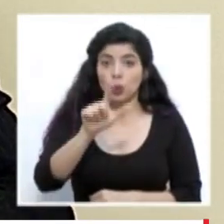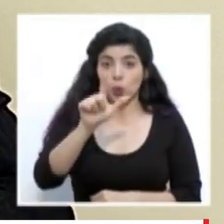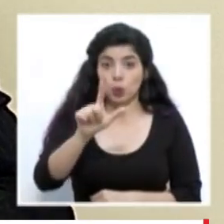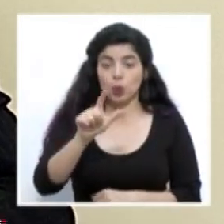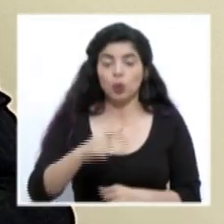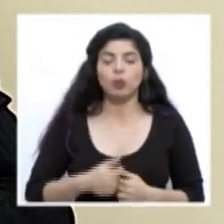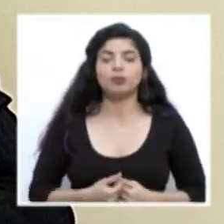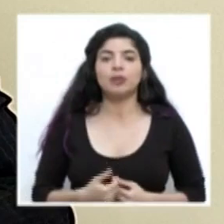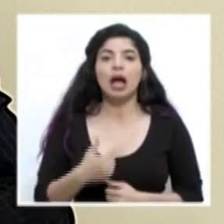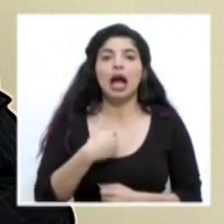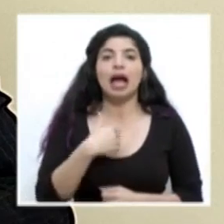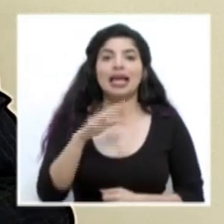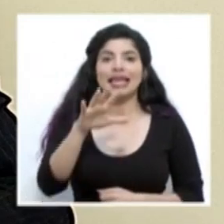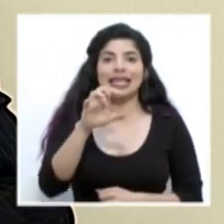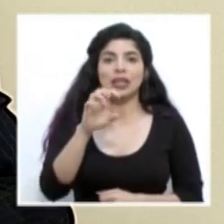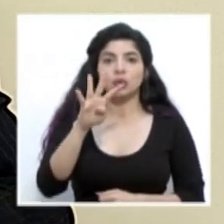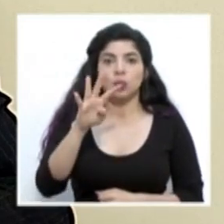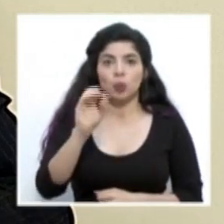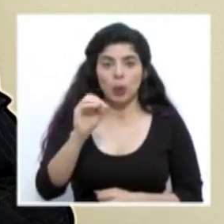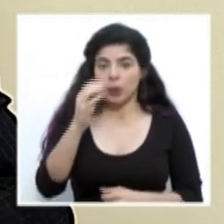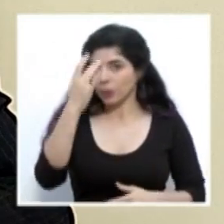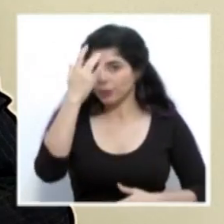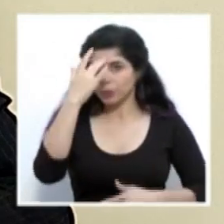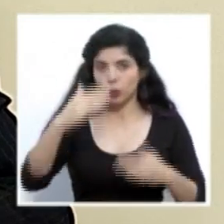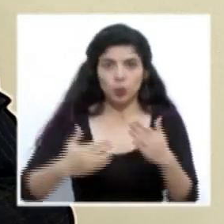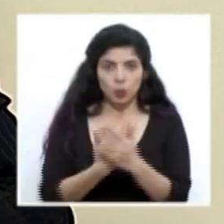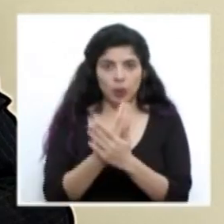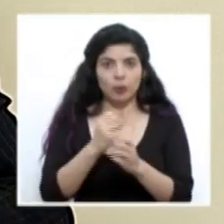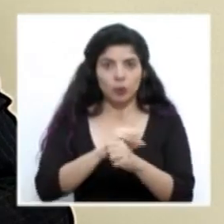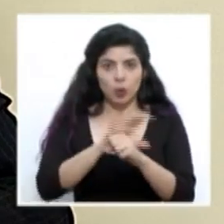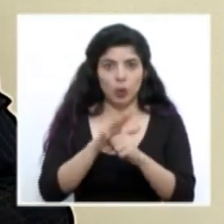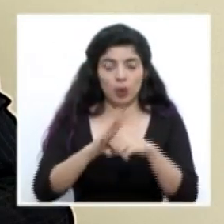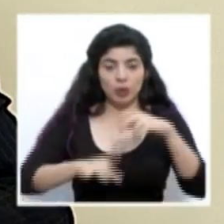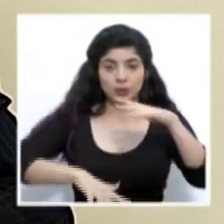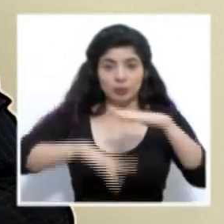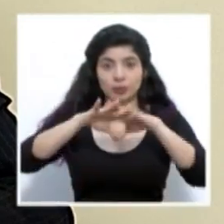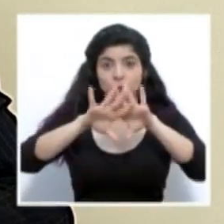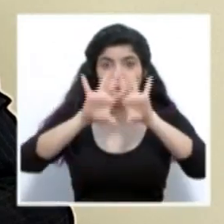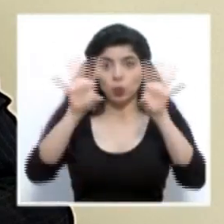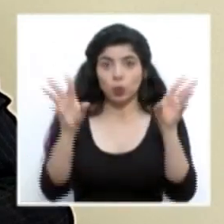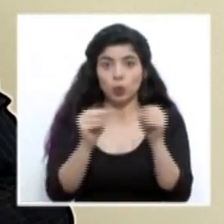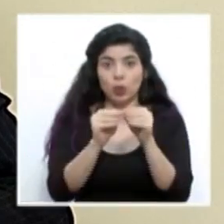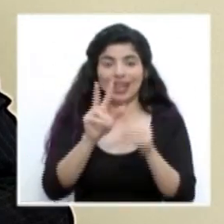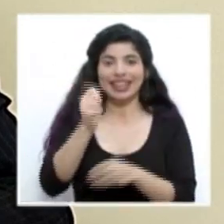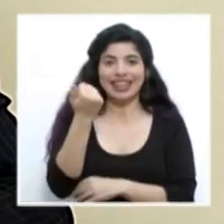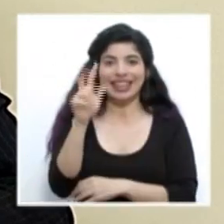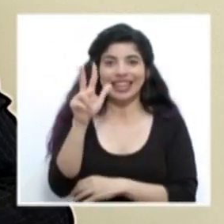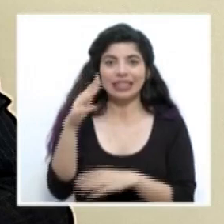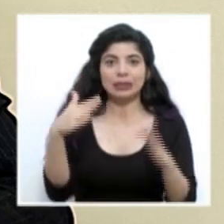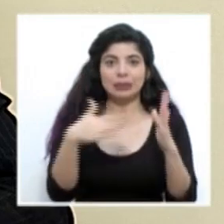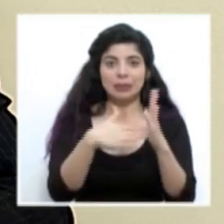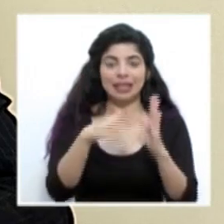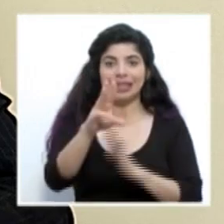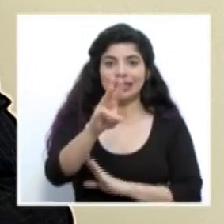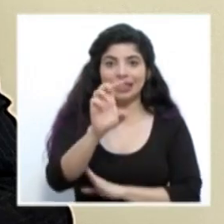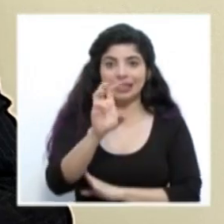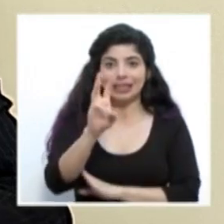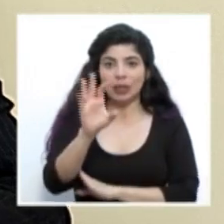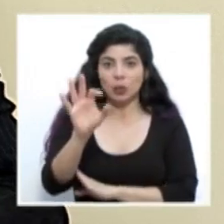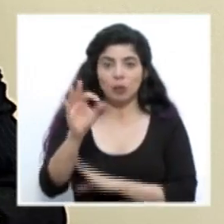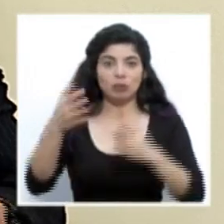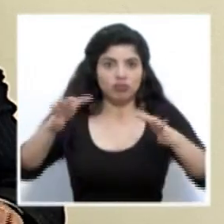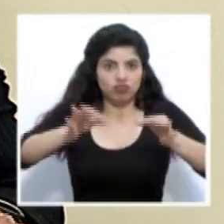julio se registran 540 casos nuevos de COVID-19. Llegamos a un total de 13.669